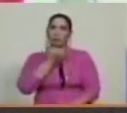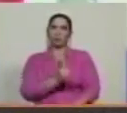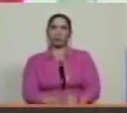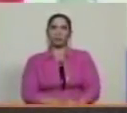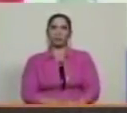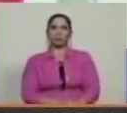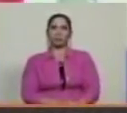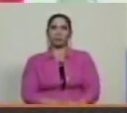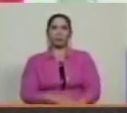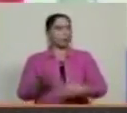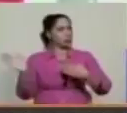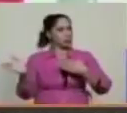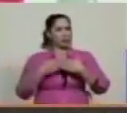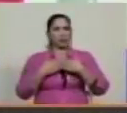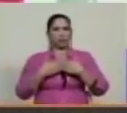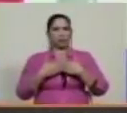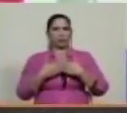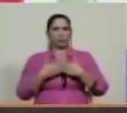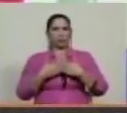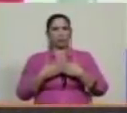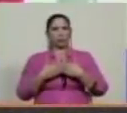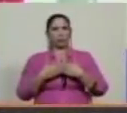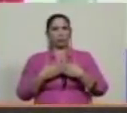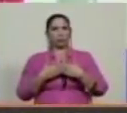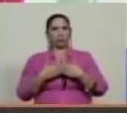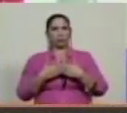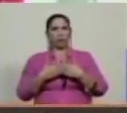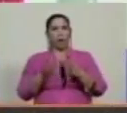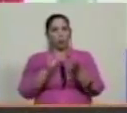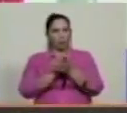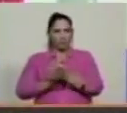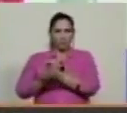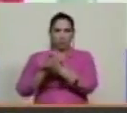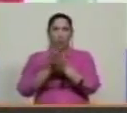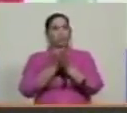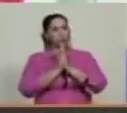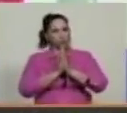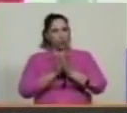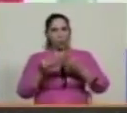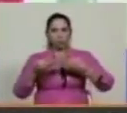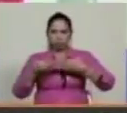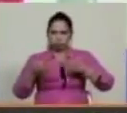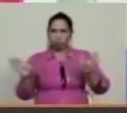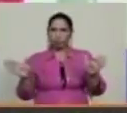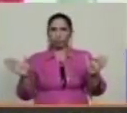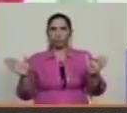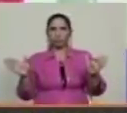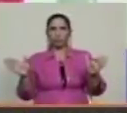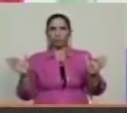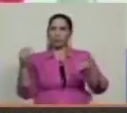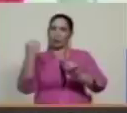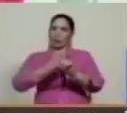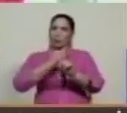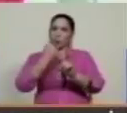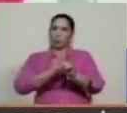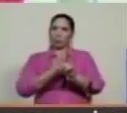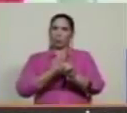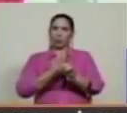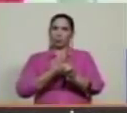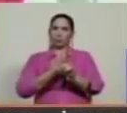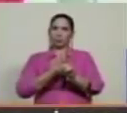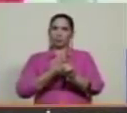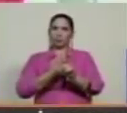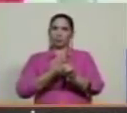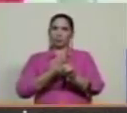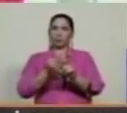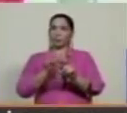No le cerremos las puertas a los compañeros. Siempre mantengamos las puertas abiertas de par en par. En esta lucha no sobra